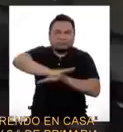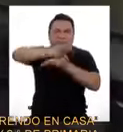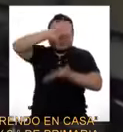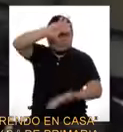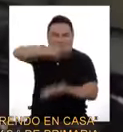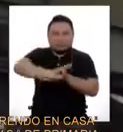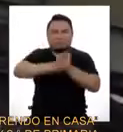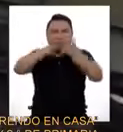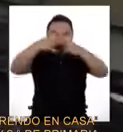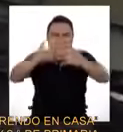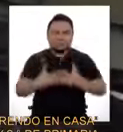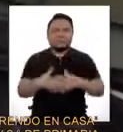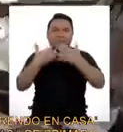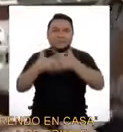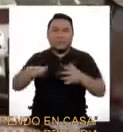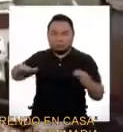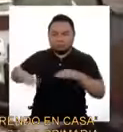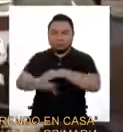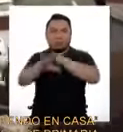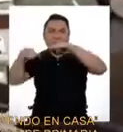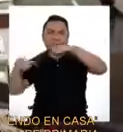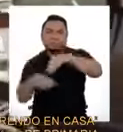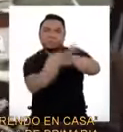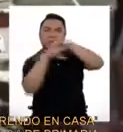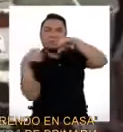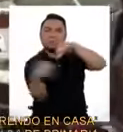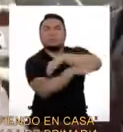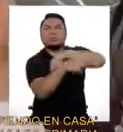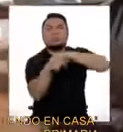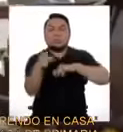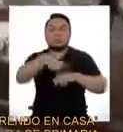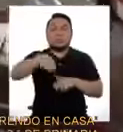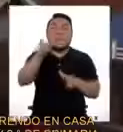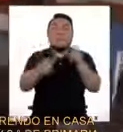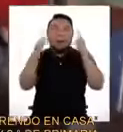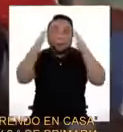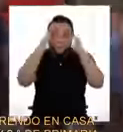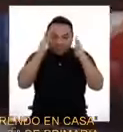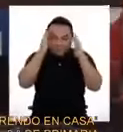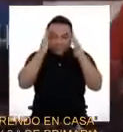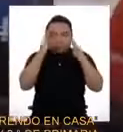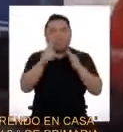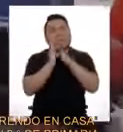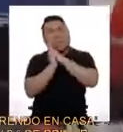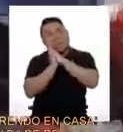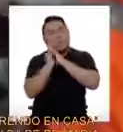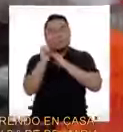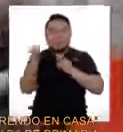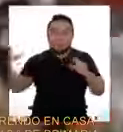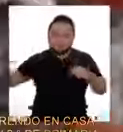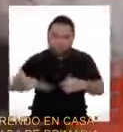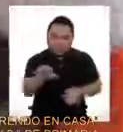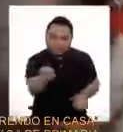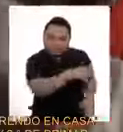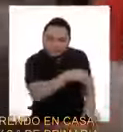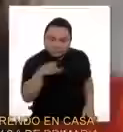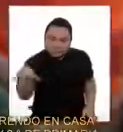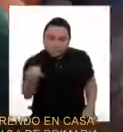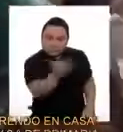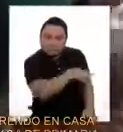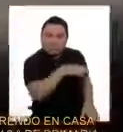Esta es la famosa parte superior del proceso. En este lugar se necesita alta concentración, mucha agilidad mental. No te puedes dormir. Los objetos llegan rápidamente y las personas lo van